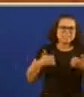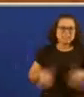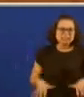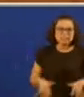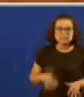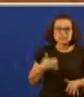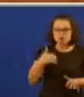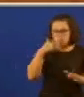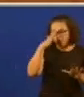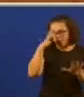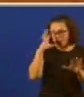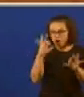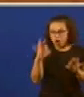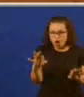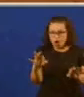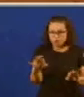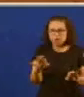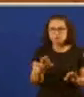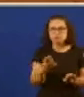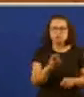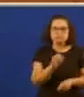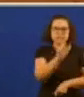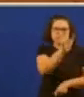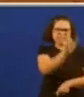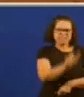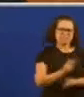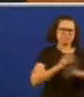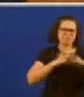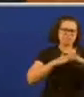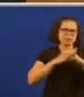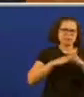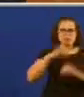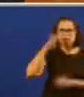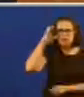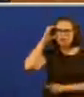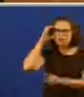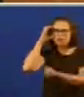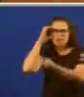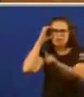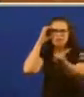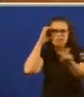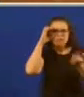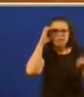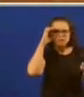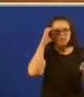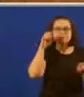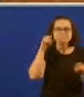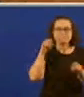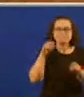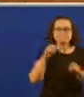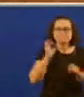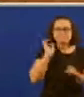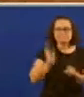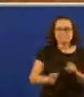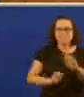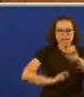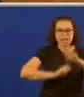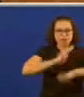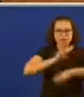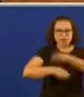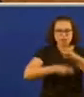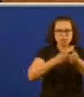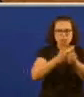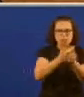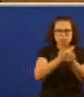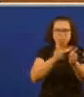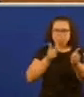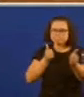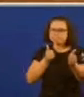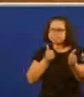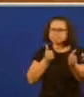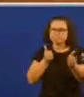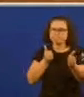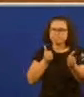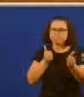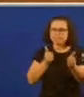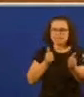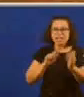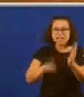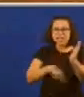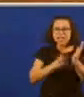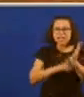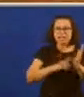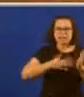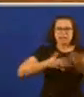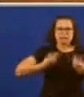vostede escoitara e que vostede retirara esa reforma regresiva da Lei de Saúde de